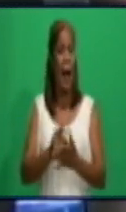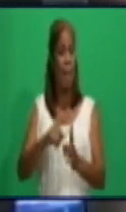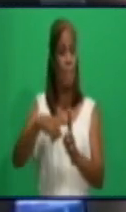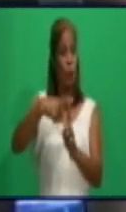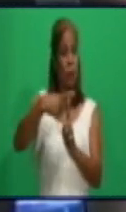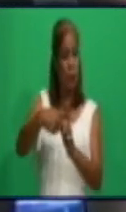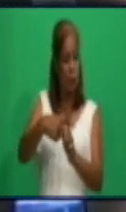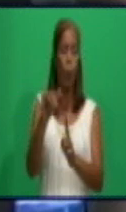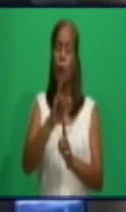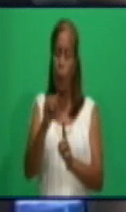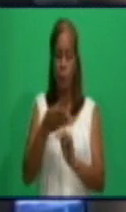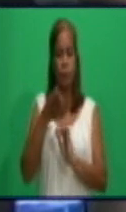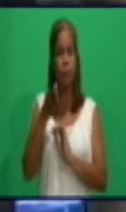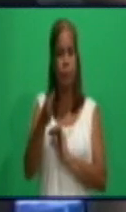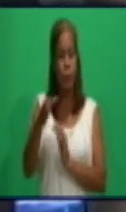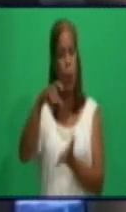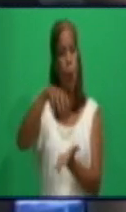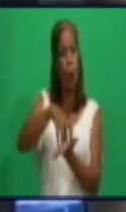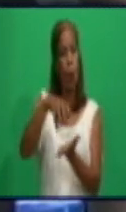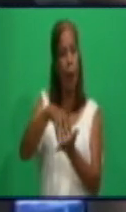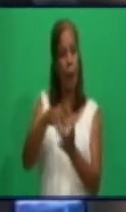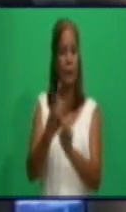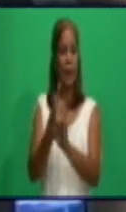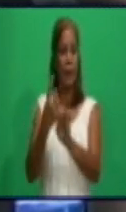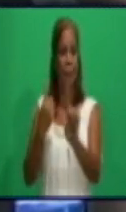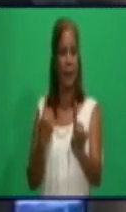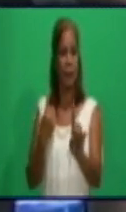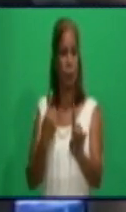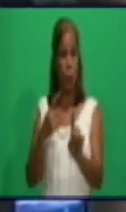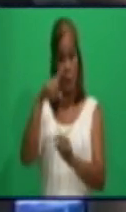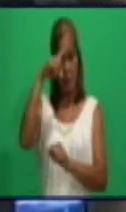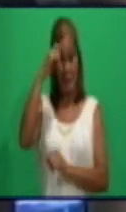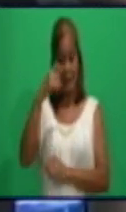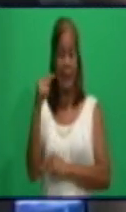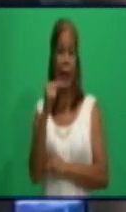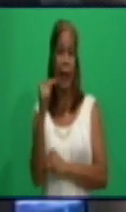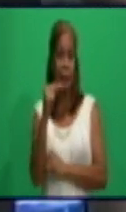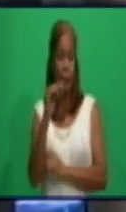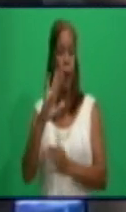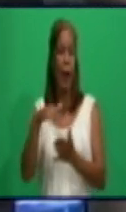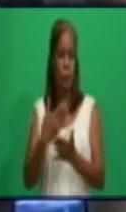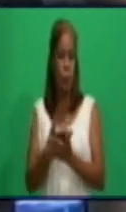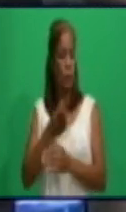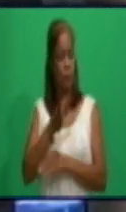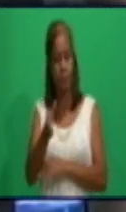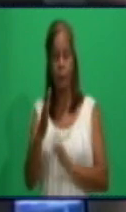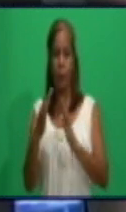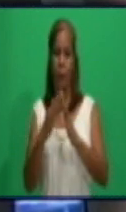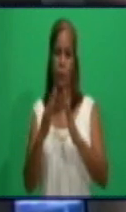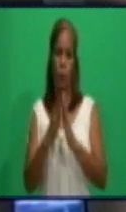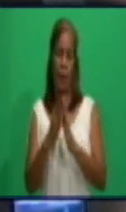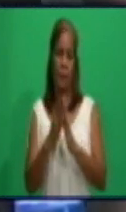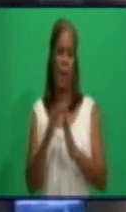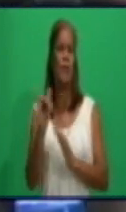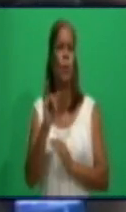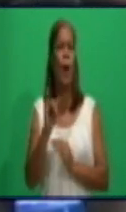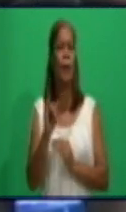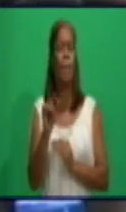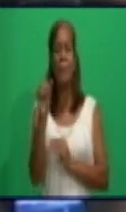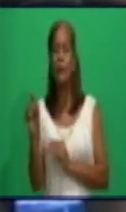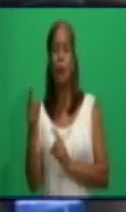si es negativo, para su casa a terminar la vigilancia epidemiológica. Y el contacto, se le realiza el